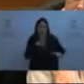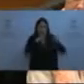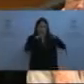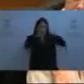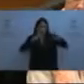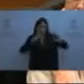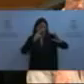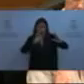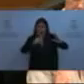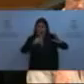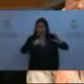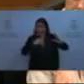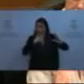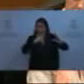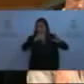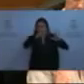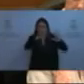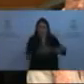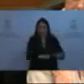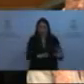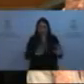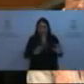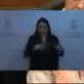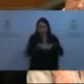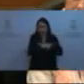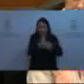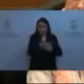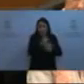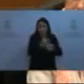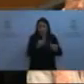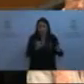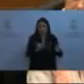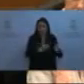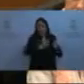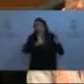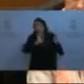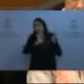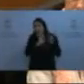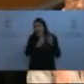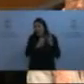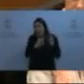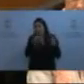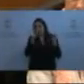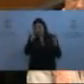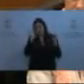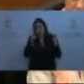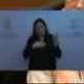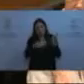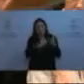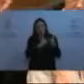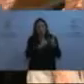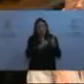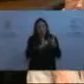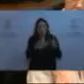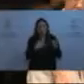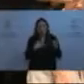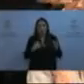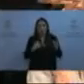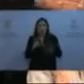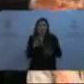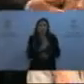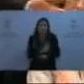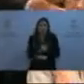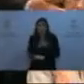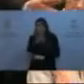tampoco sería descartable y sería bastante lamentable. Y el tercero, que es el que yo me temo, que es negar al representante, en este caso soy yo, pero puede ser